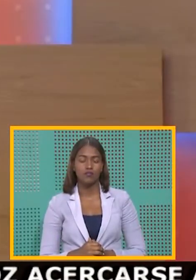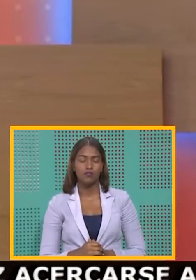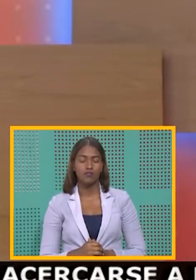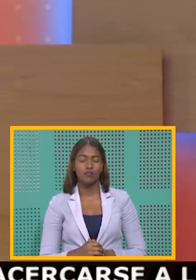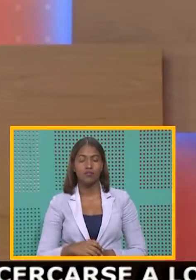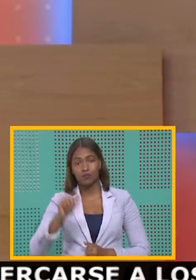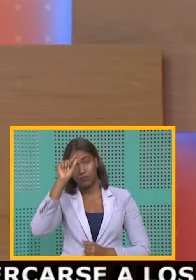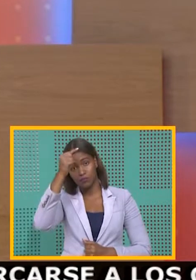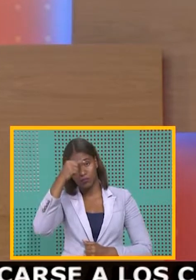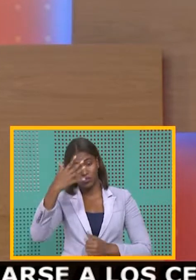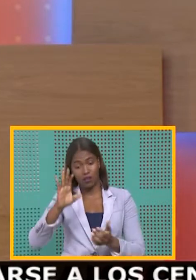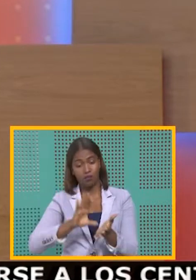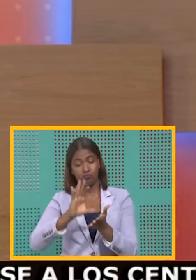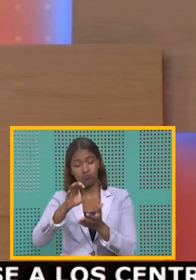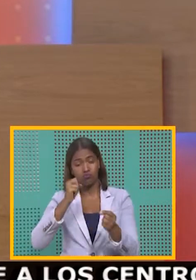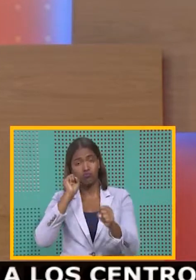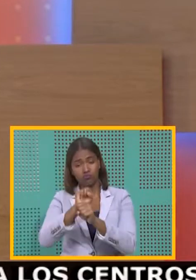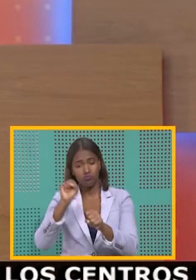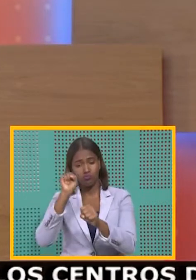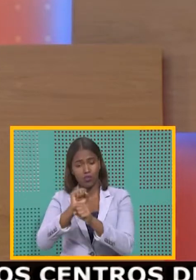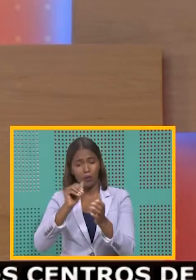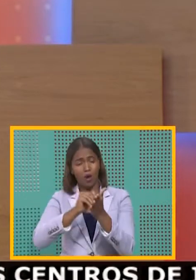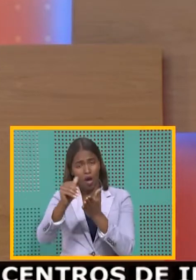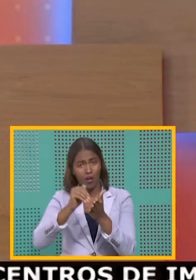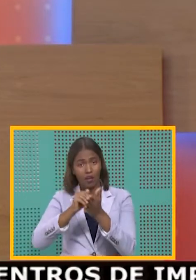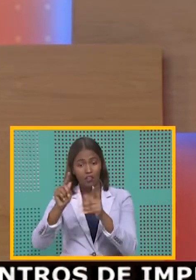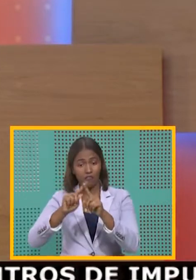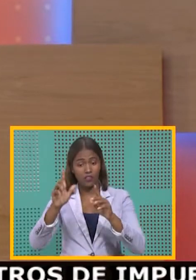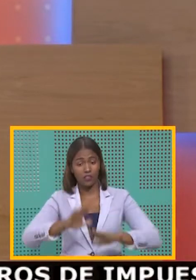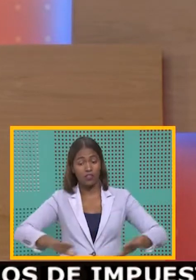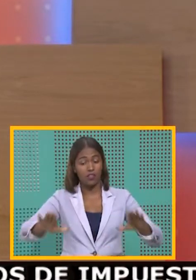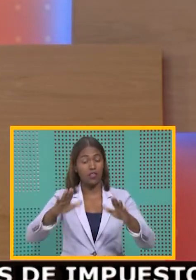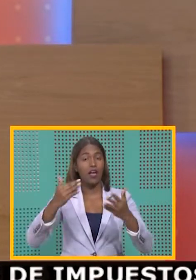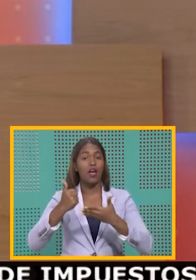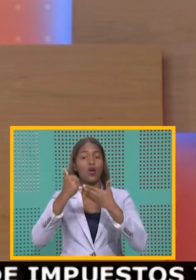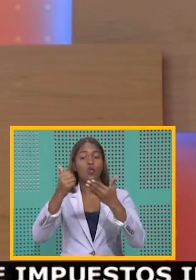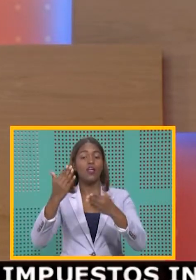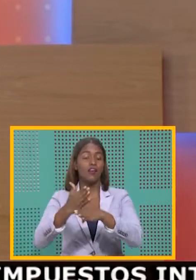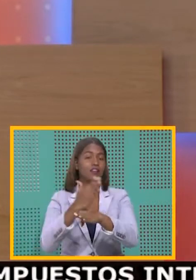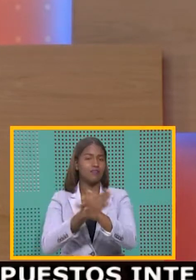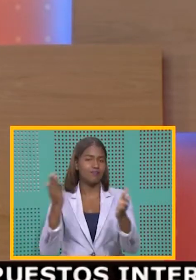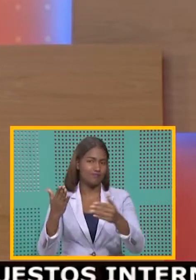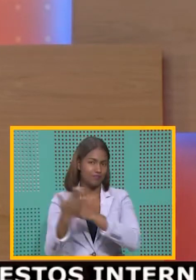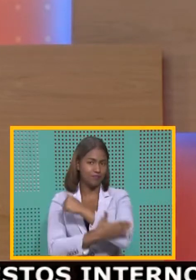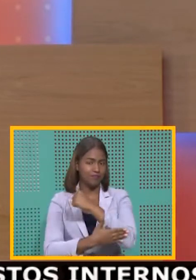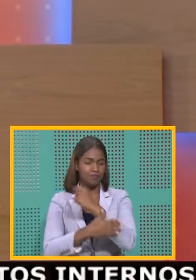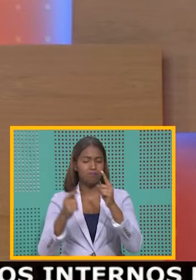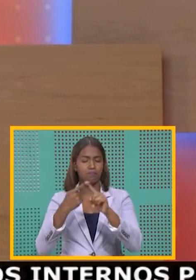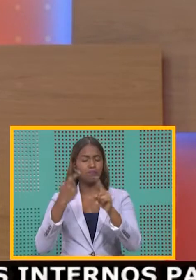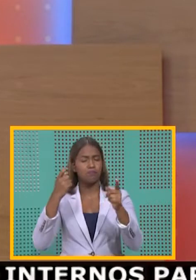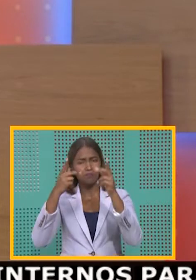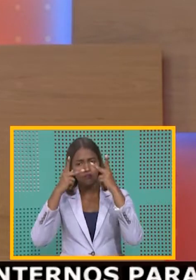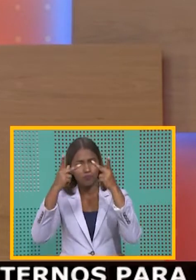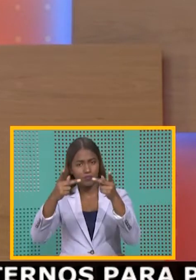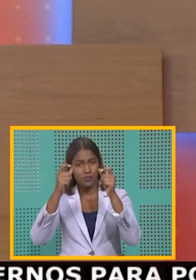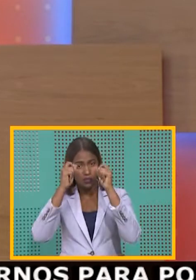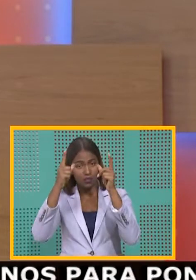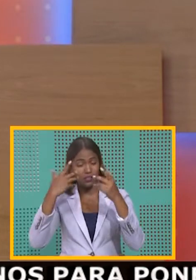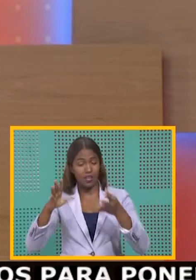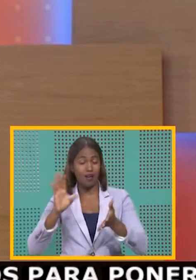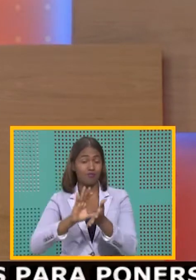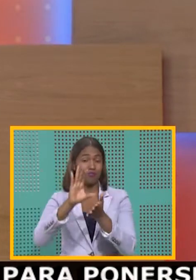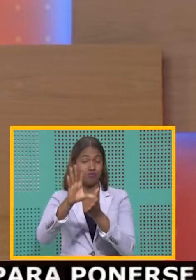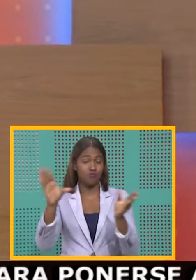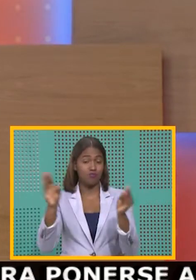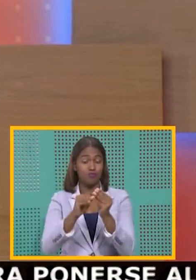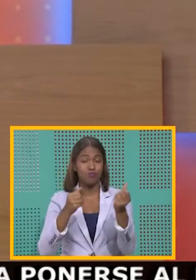El gobierno ha invertido millones de pesos en diferentes áreas que ayudan al desarrollo del país. Fruto de las visitas sorpresas, se han invertido más